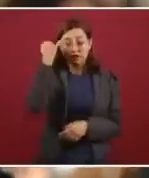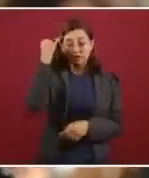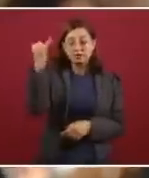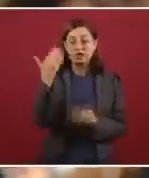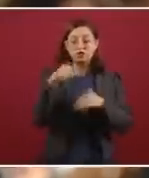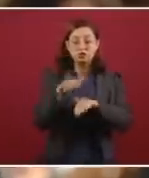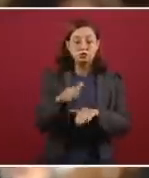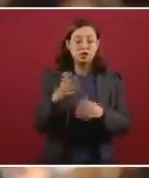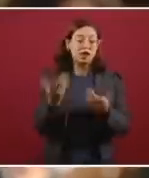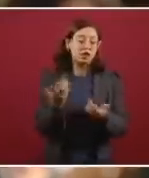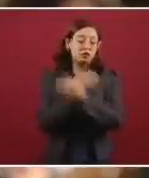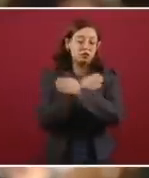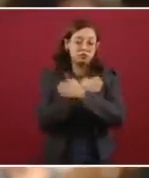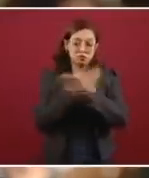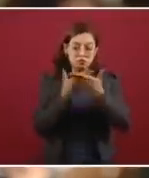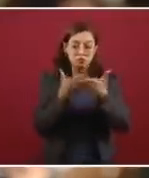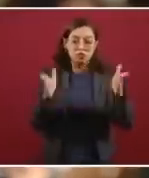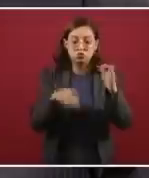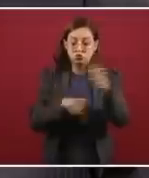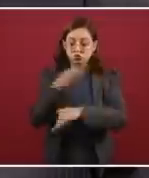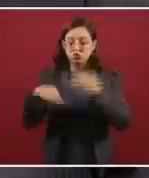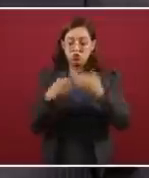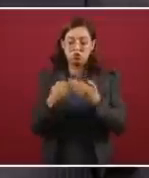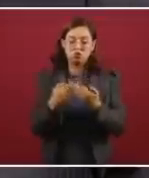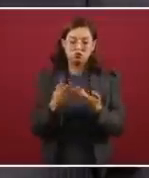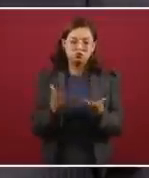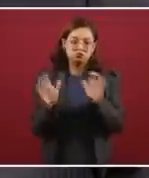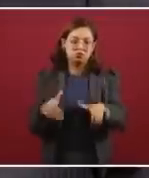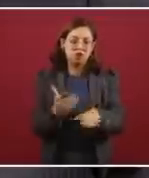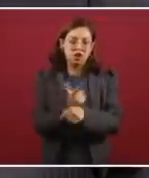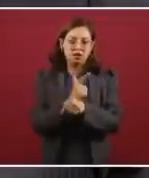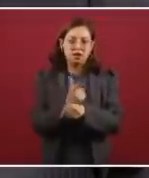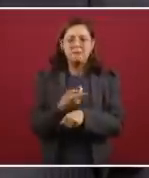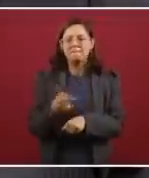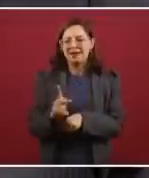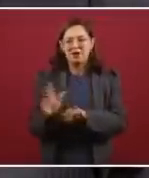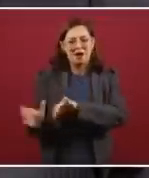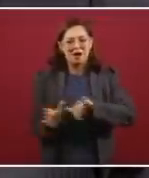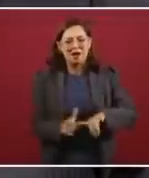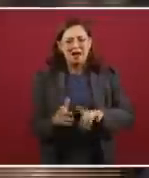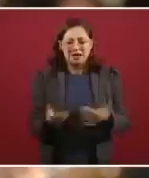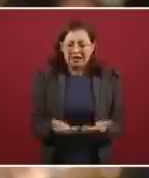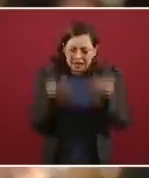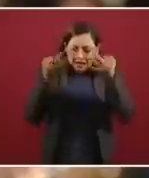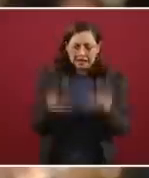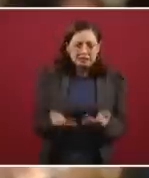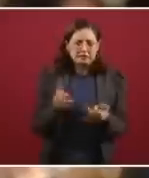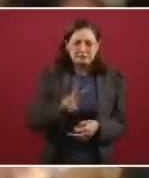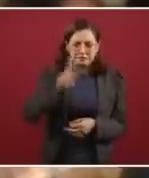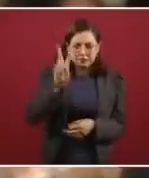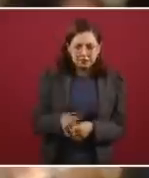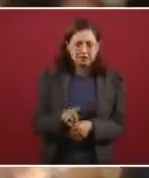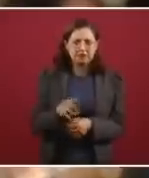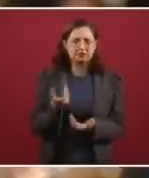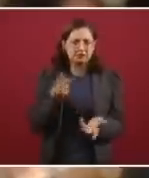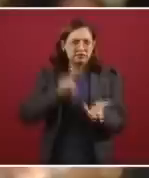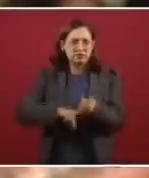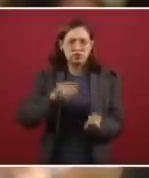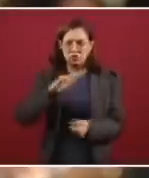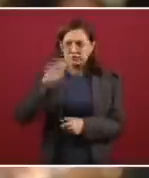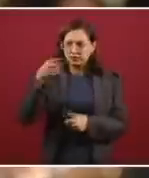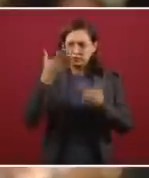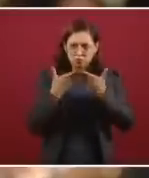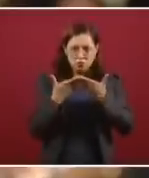pública y sobre que todos merecemos estar en la educación superior, ¿qué se está haciendo para que la calidad crezca en la universidad